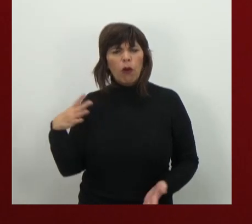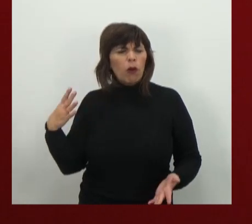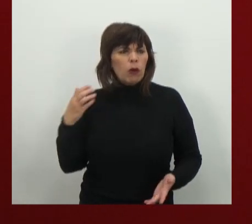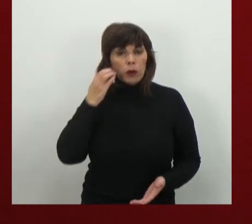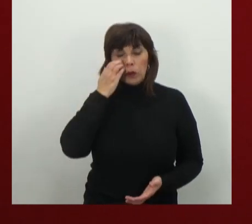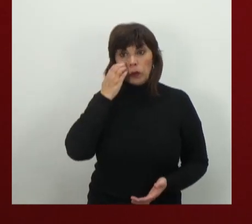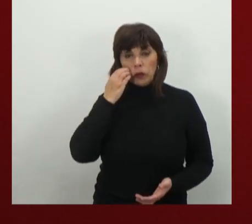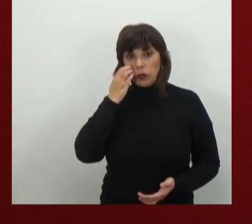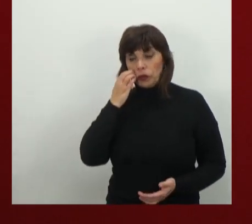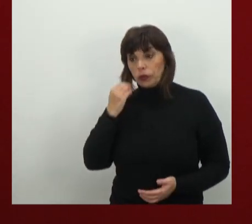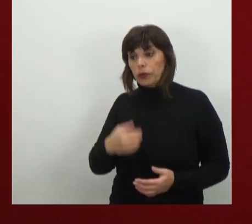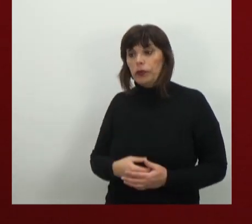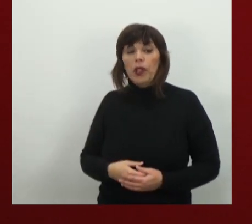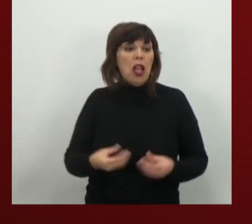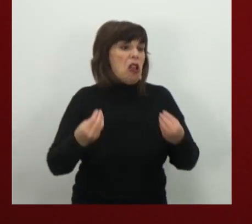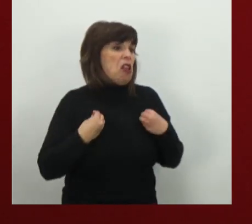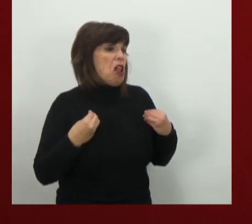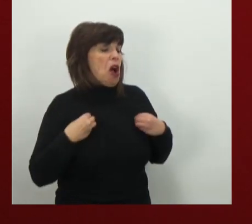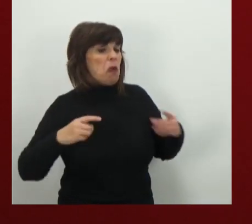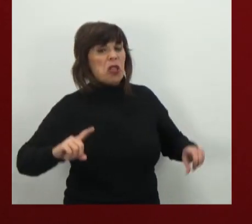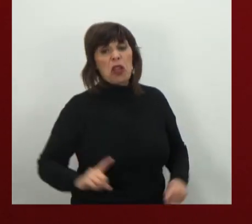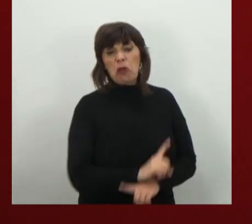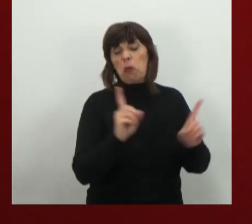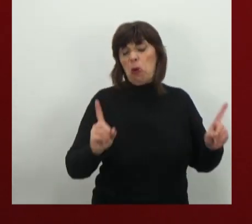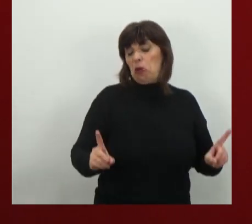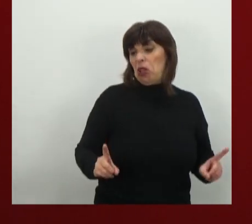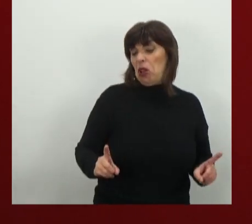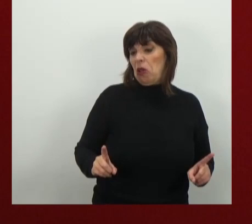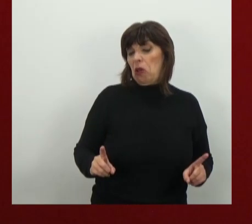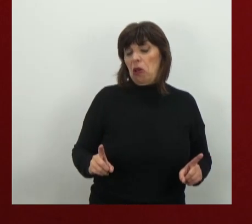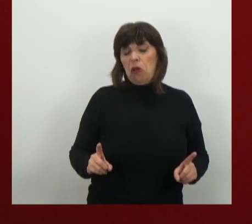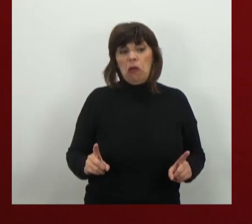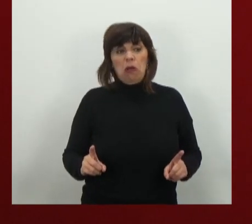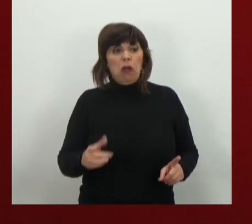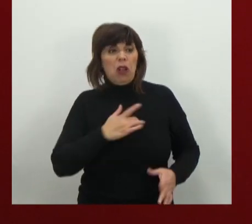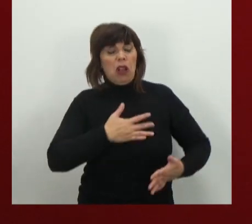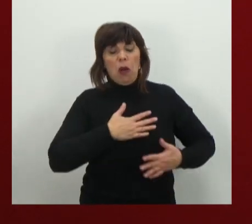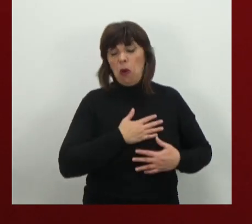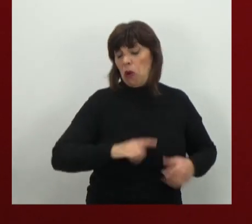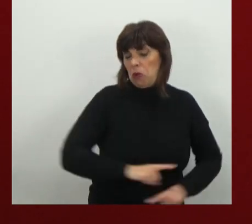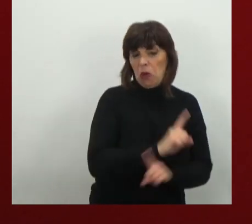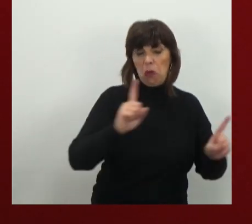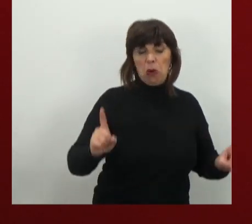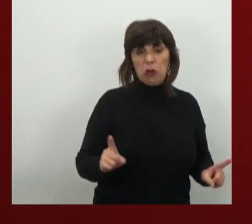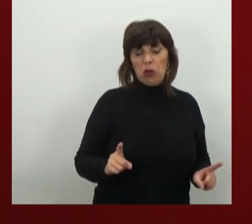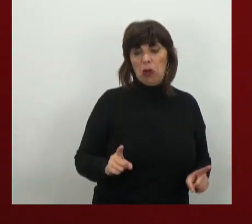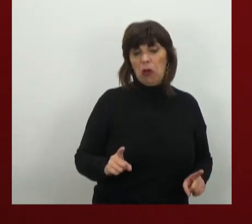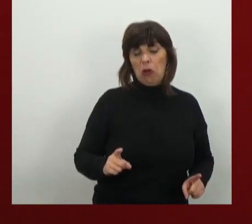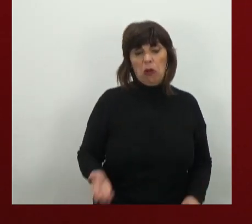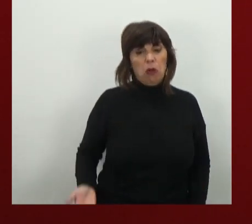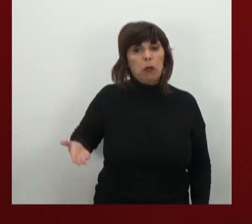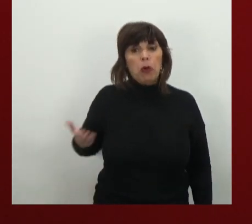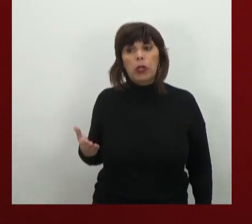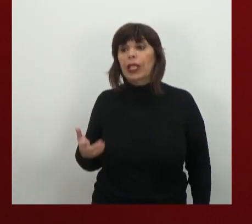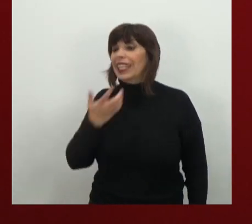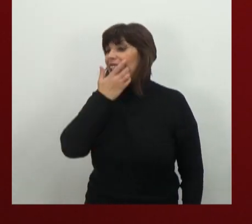No importaba si había vida, no importaba si había amor, no importaba si había gracia. Lo importante era tener la doctrina